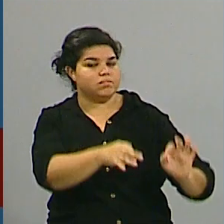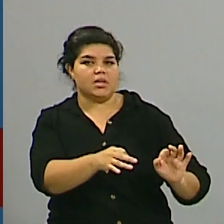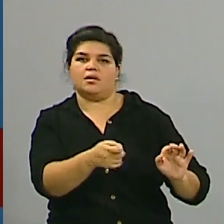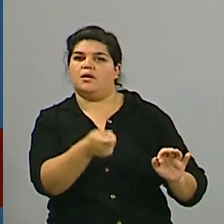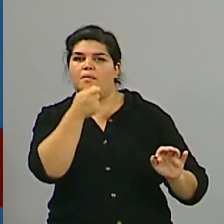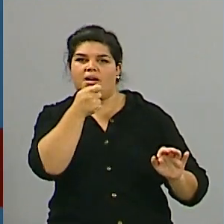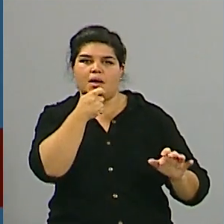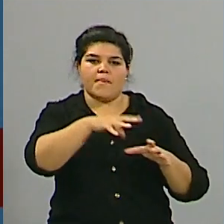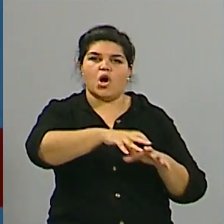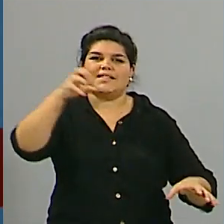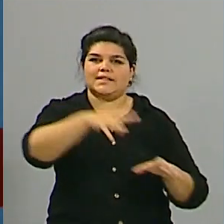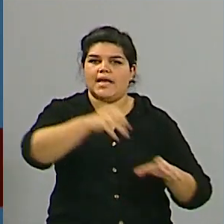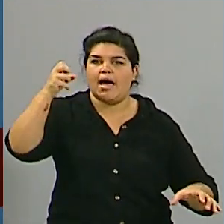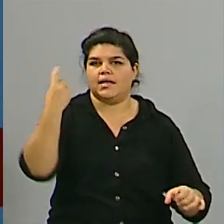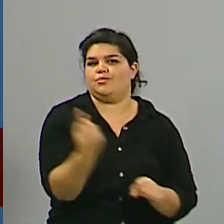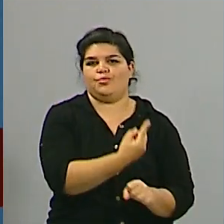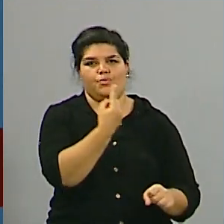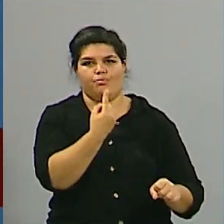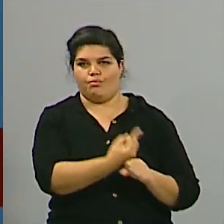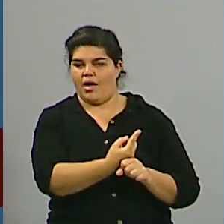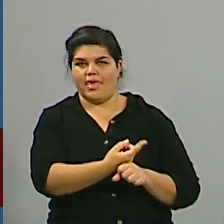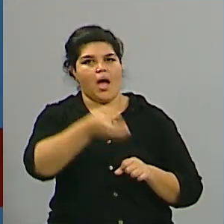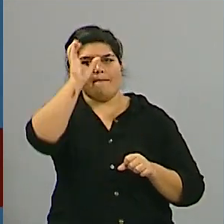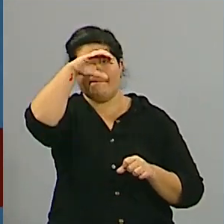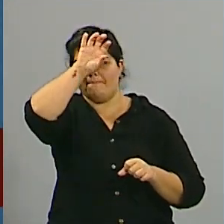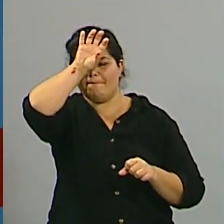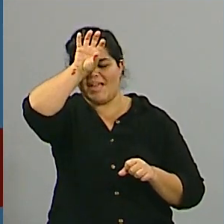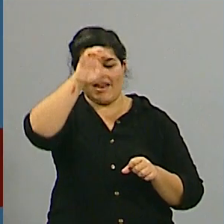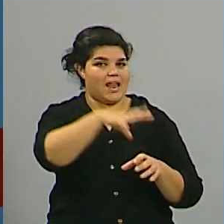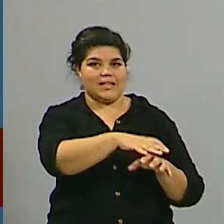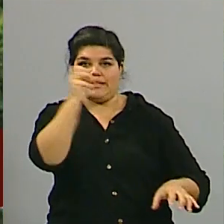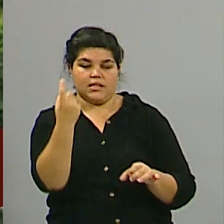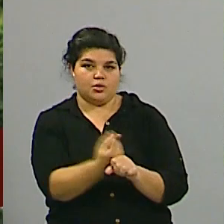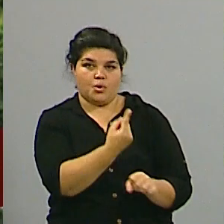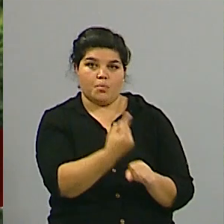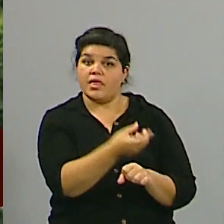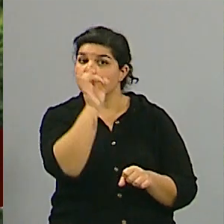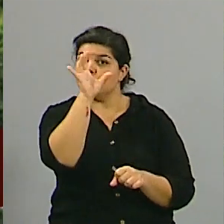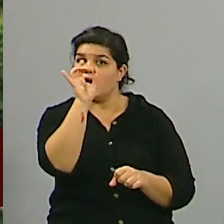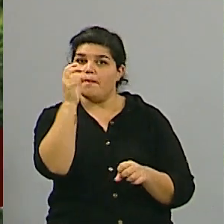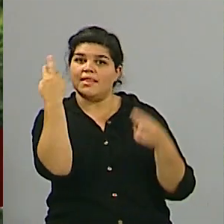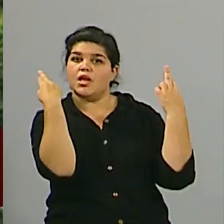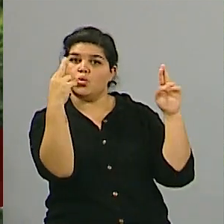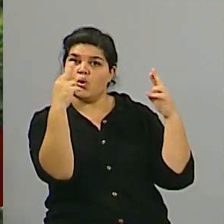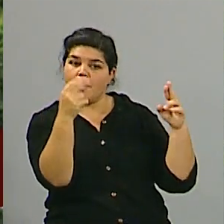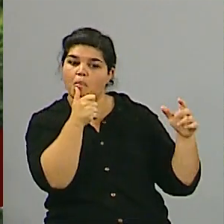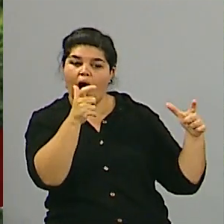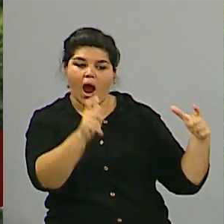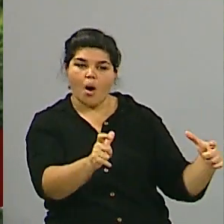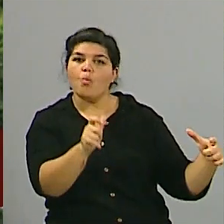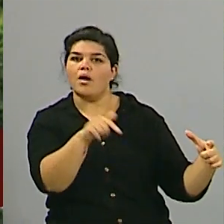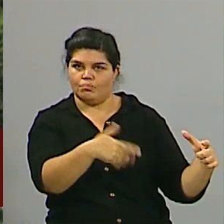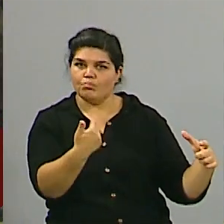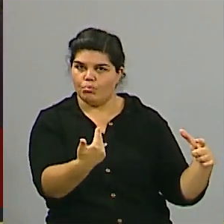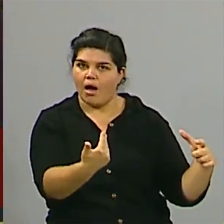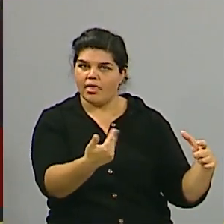extractivas. La única actividad que está permitida bajo regulaciones es la del turismo. Y bueno,